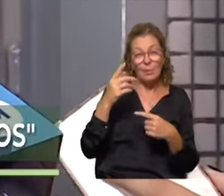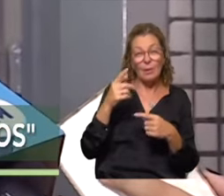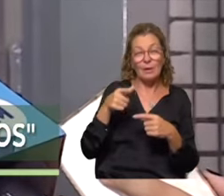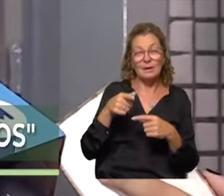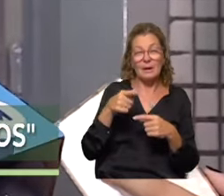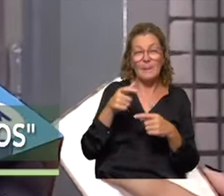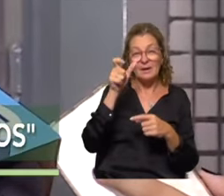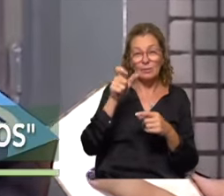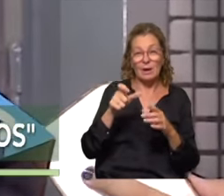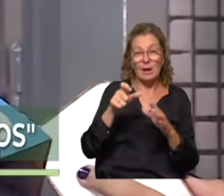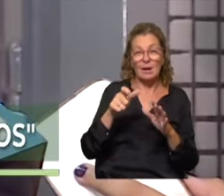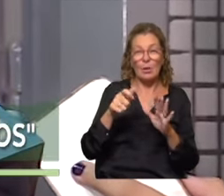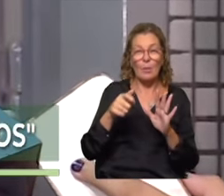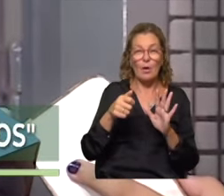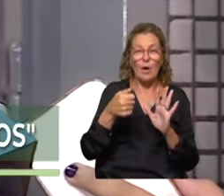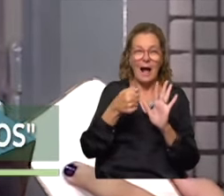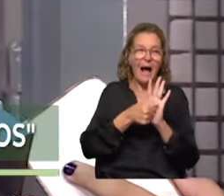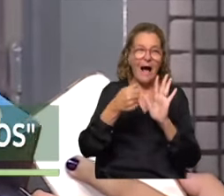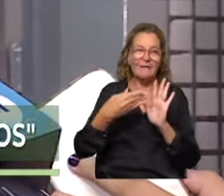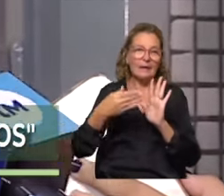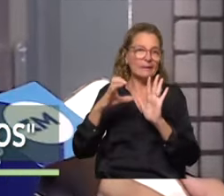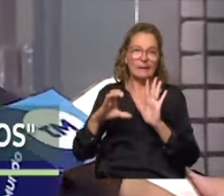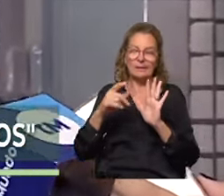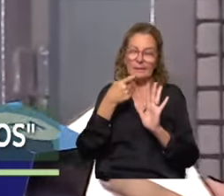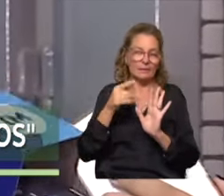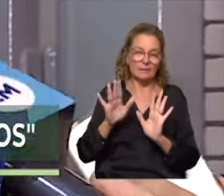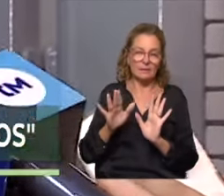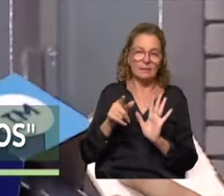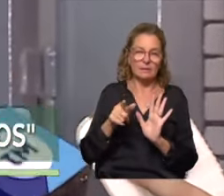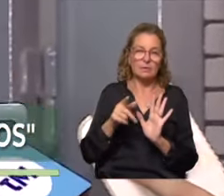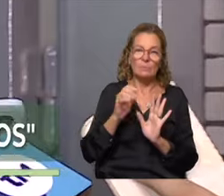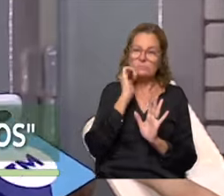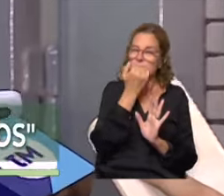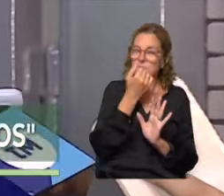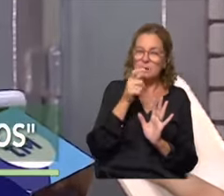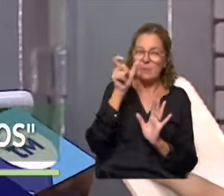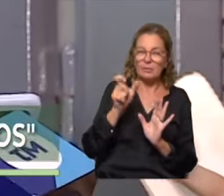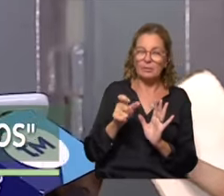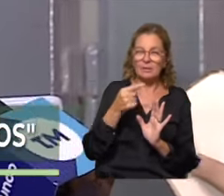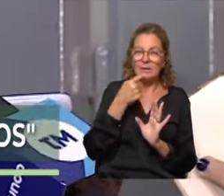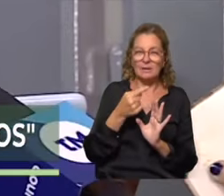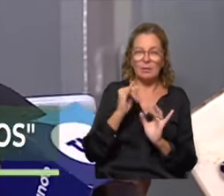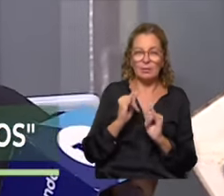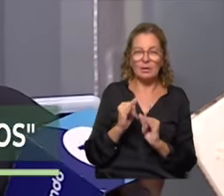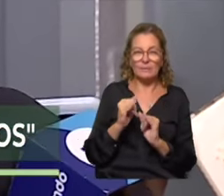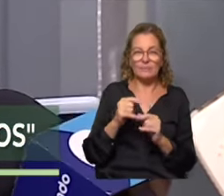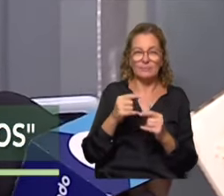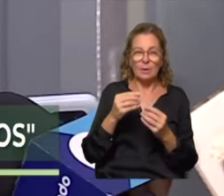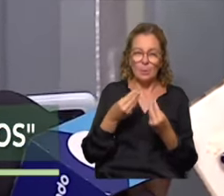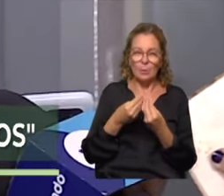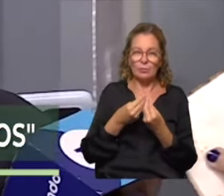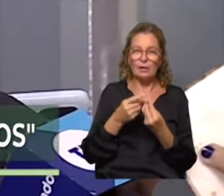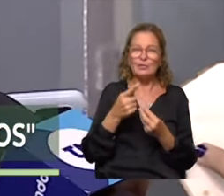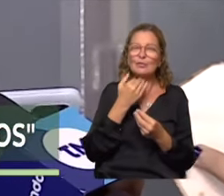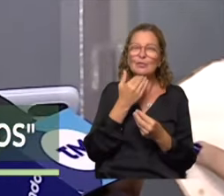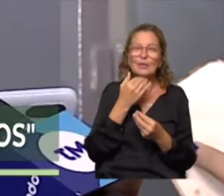en este caso obviamente se mantiene en reserva la identidad de las víctimas, en la audiencia de la que acabo de participar se mencionó varias de las víctimas, no sabría